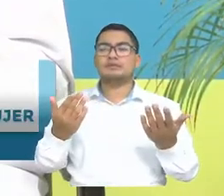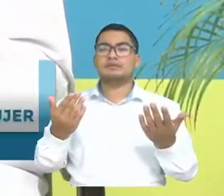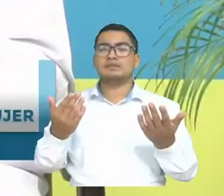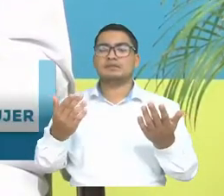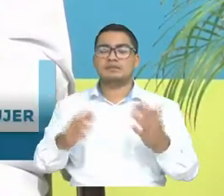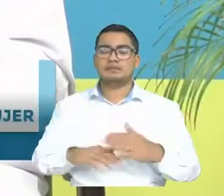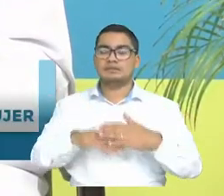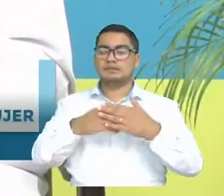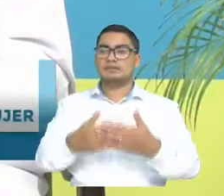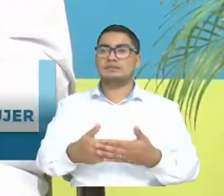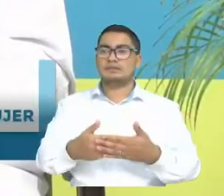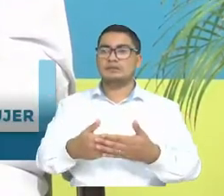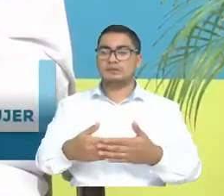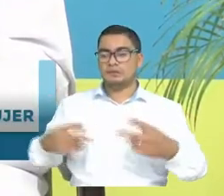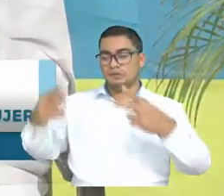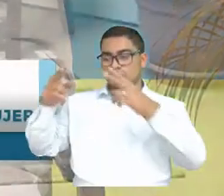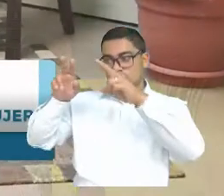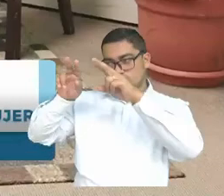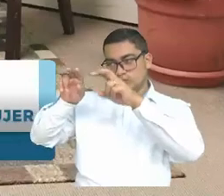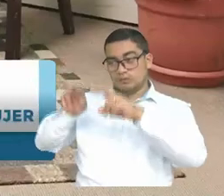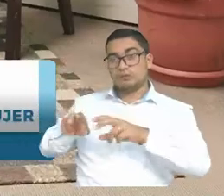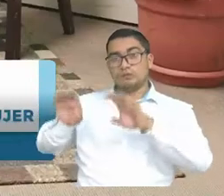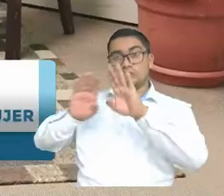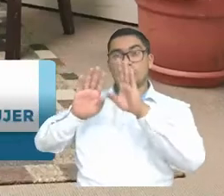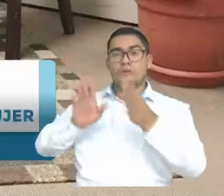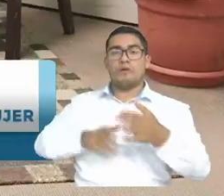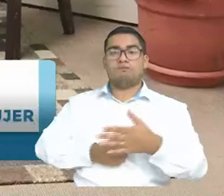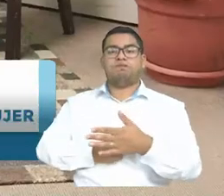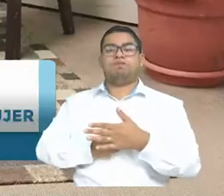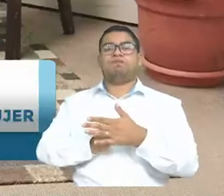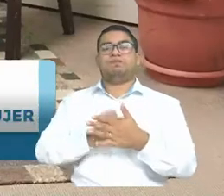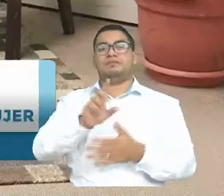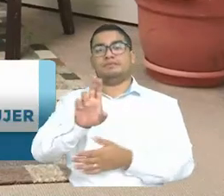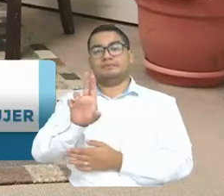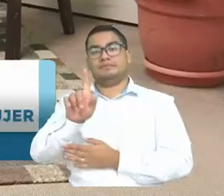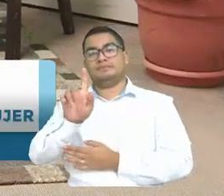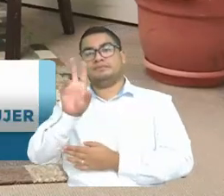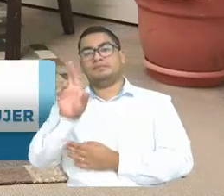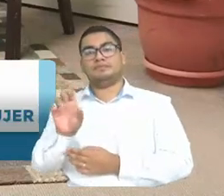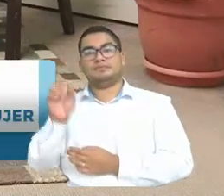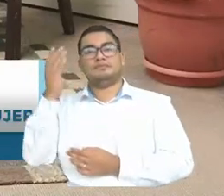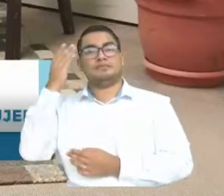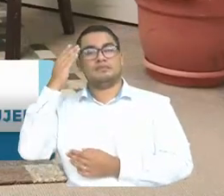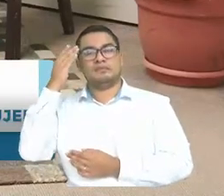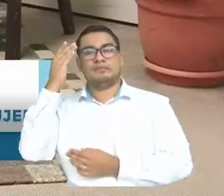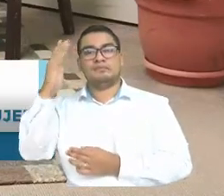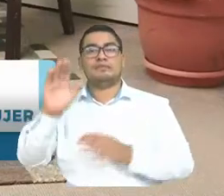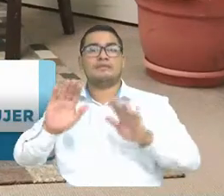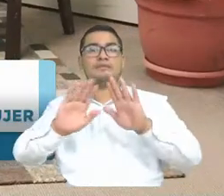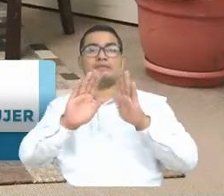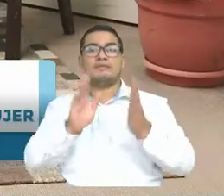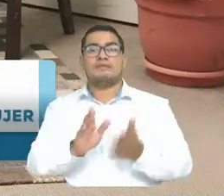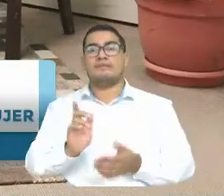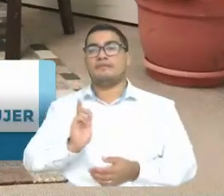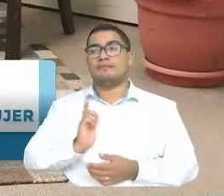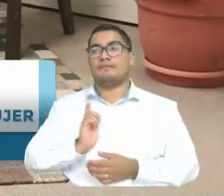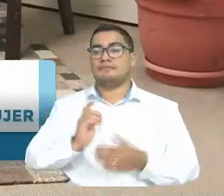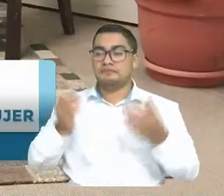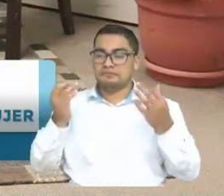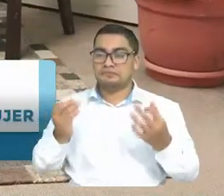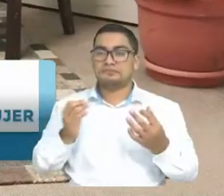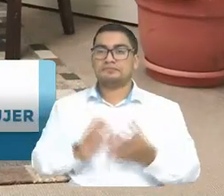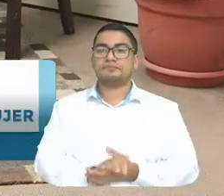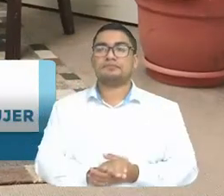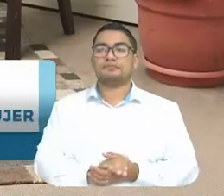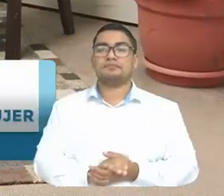del embarazo al útero? ¿Qué exámenes toman, qué muestra para saber que si la mujer pues se encuentra bien? Después